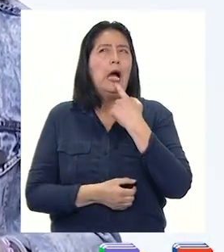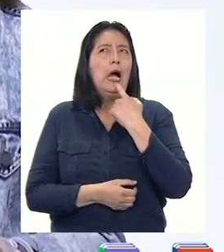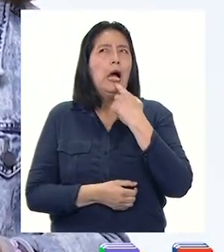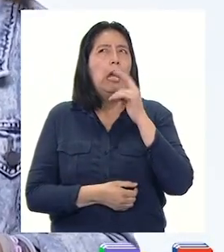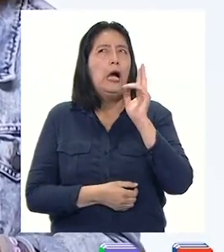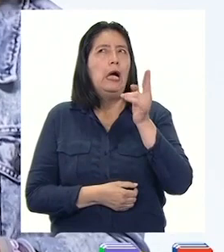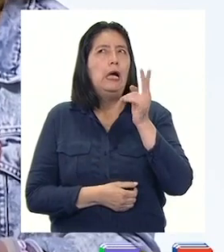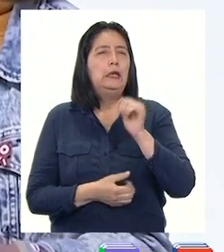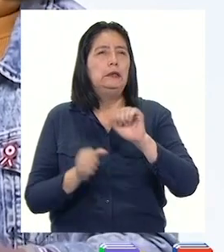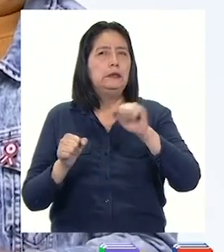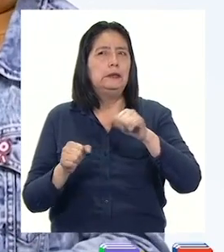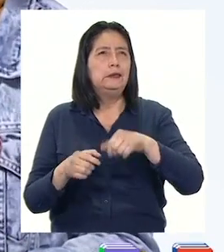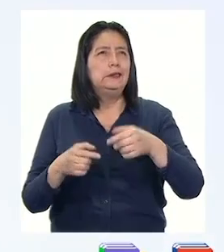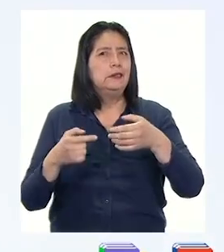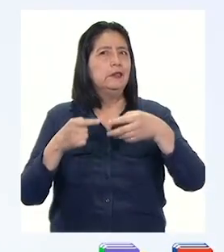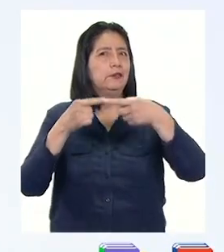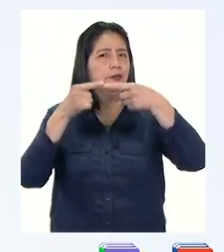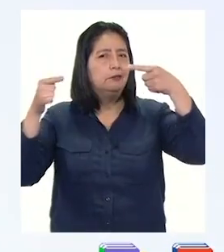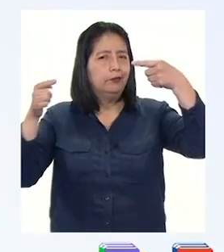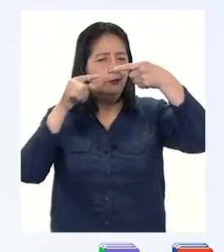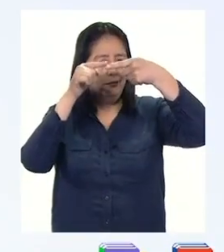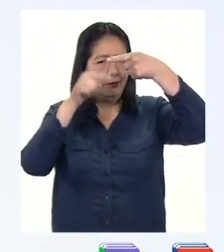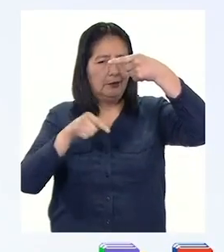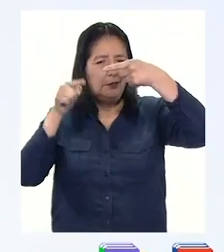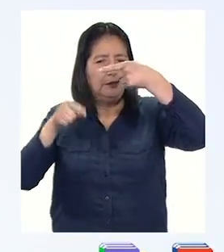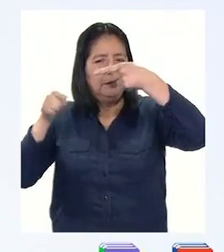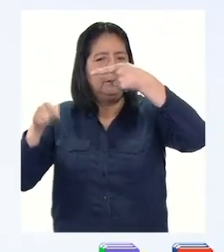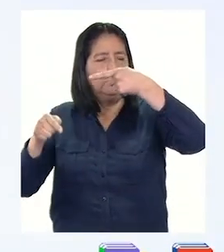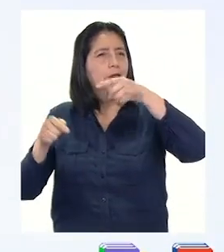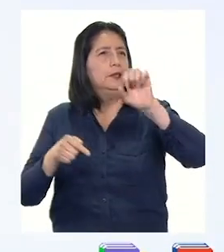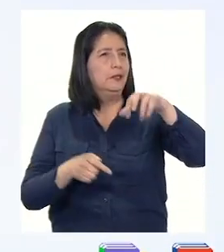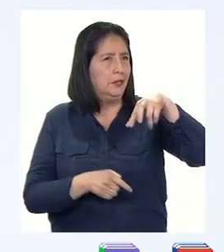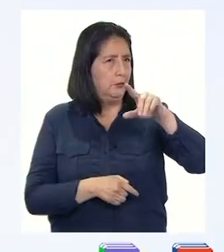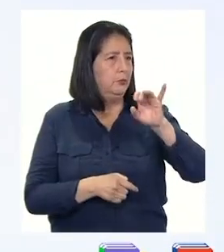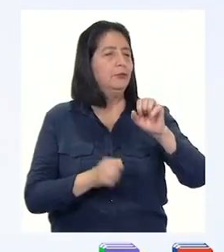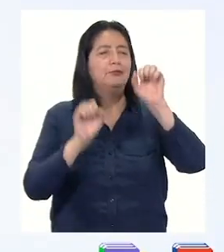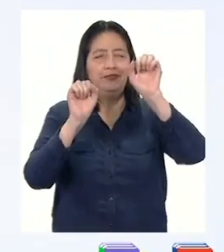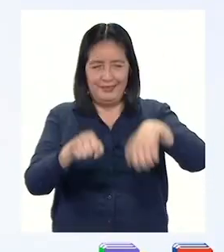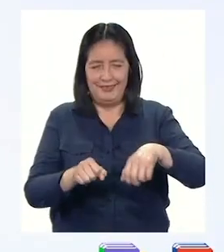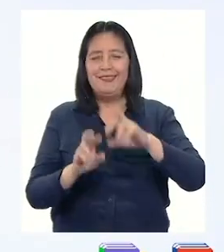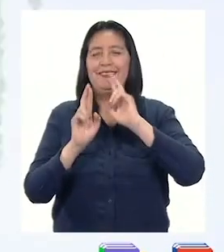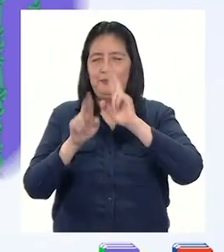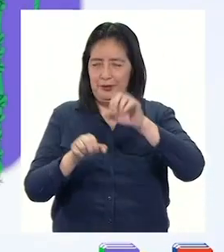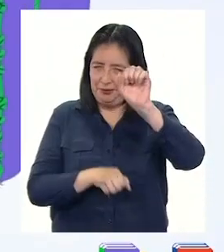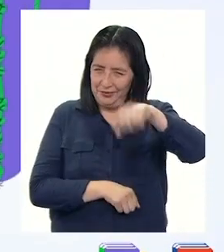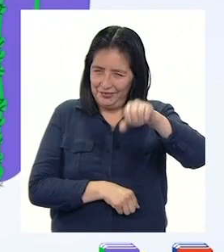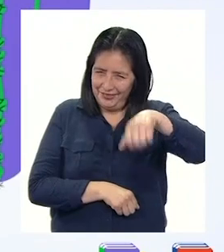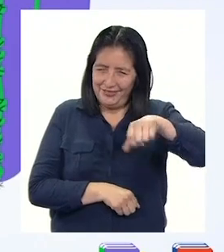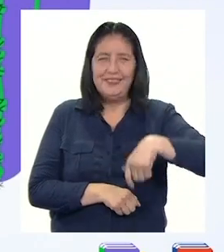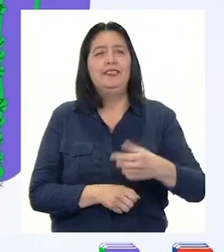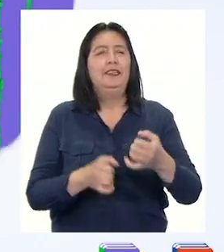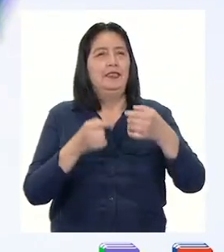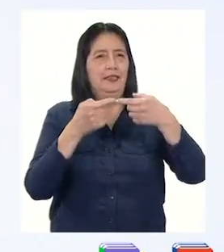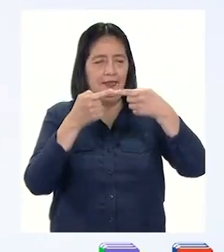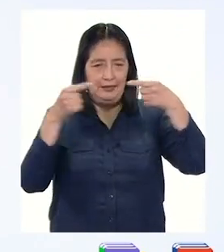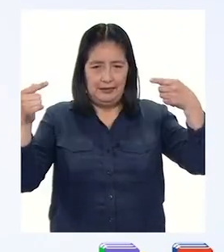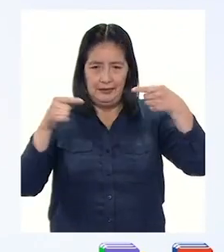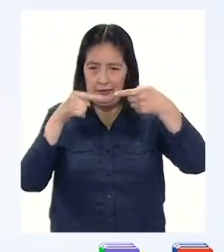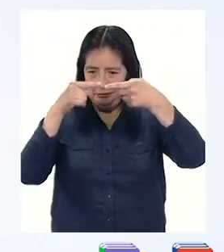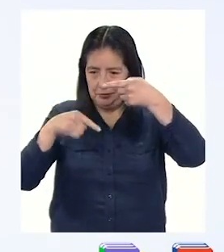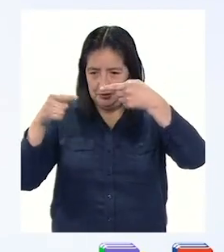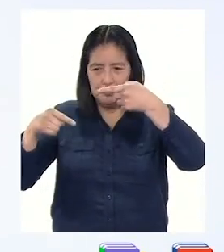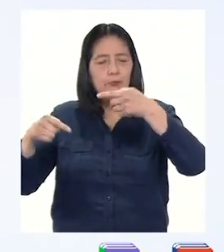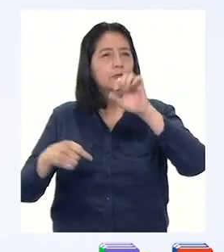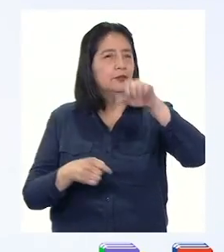equivoco, tiene que ver con los quipus, ¿no? Así es, Patricia. La respuesta está en los quipus. Después